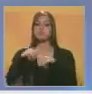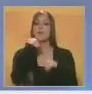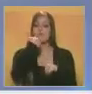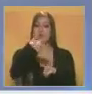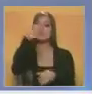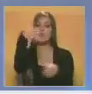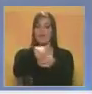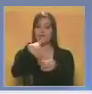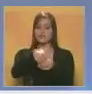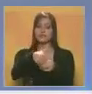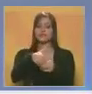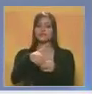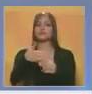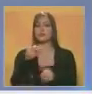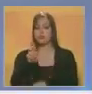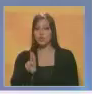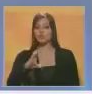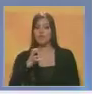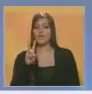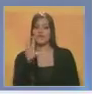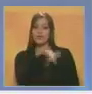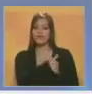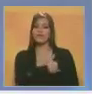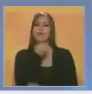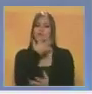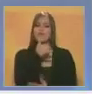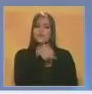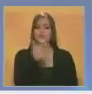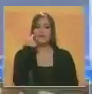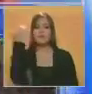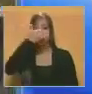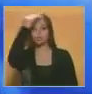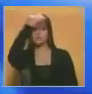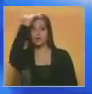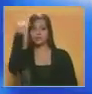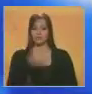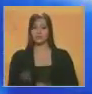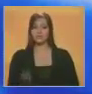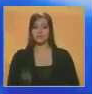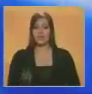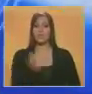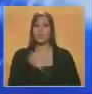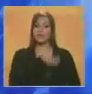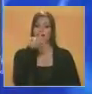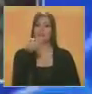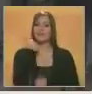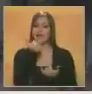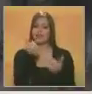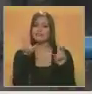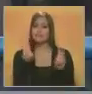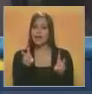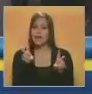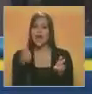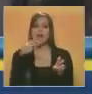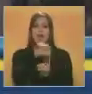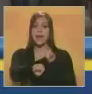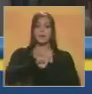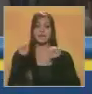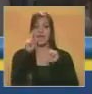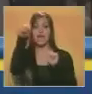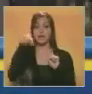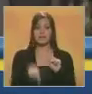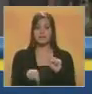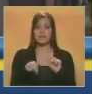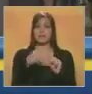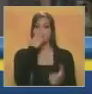elecciones rectorales. Gustavo Gómez Morón está en la Casa de Estudios y nos informa. Buenas tardes. Hola, buenas tardes. Una situación irregular se registra desde tempranas horas de la